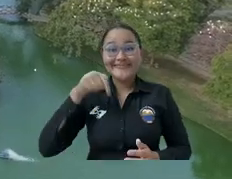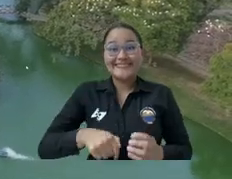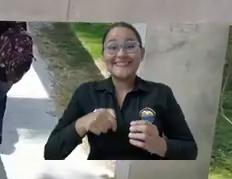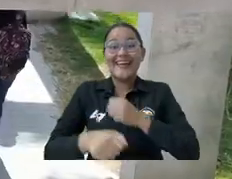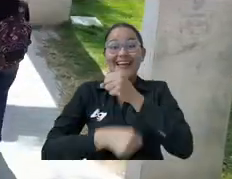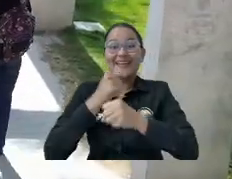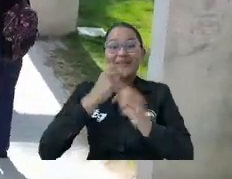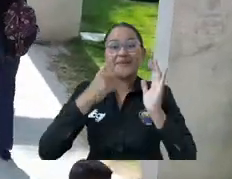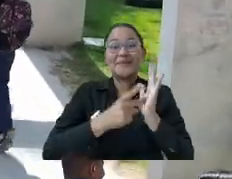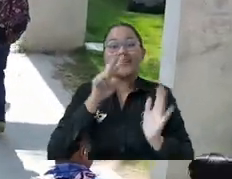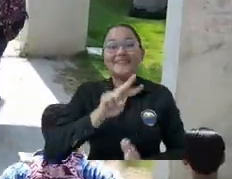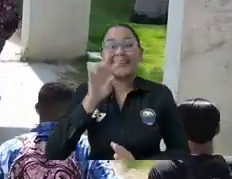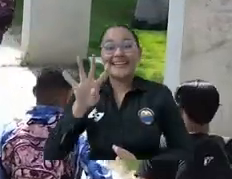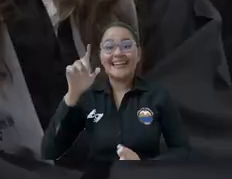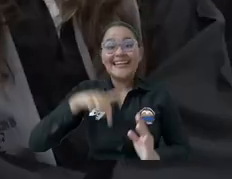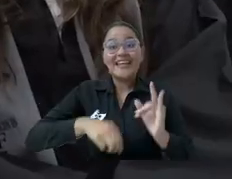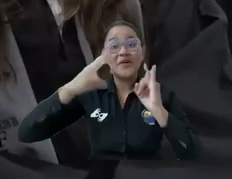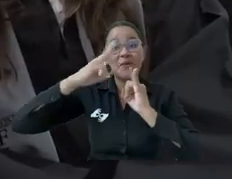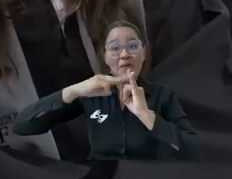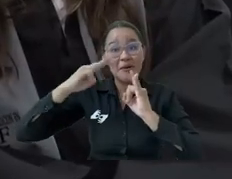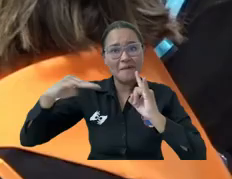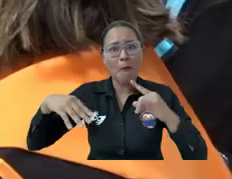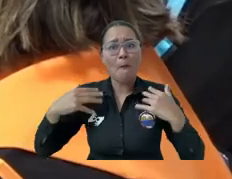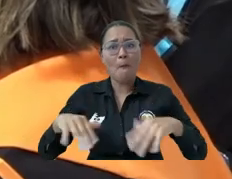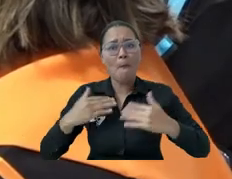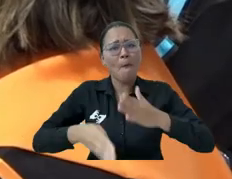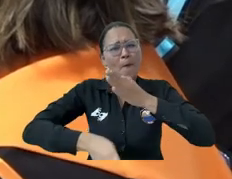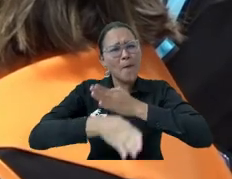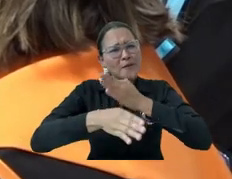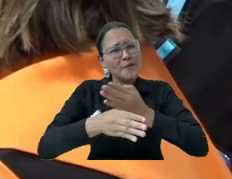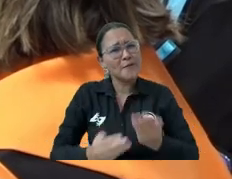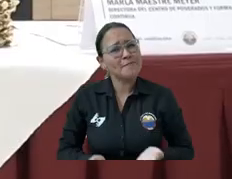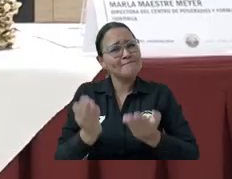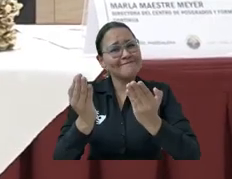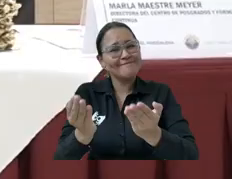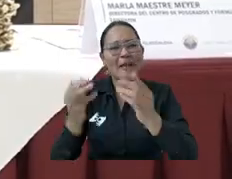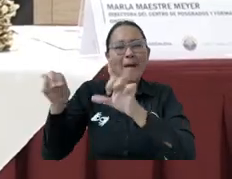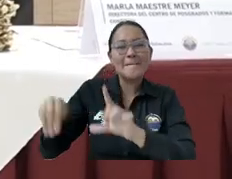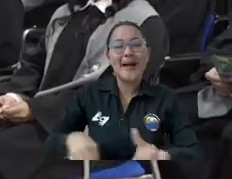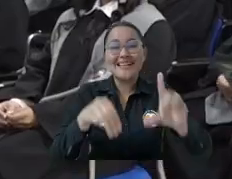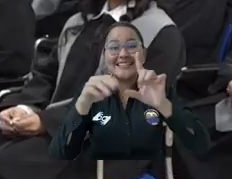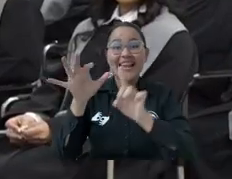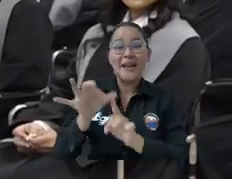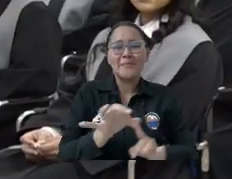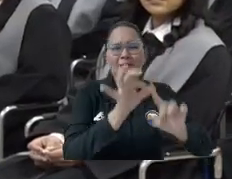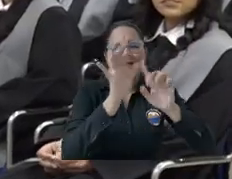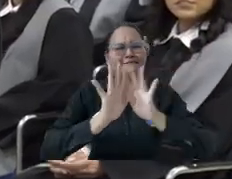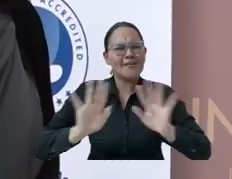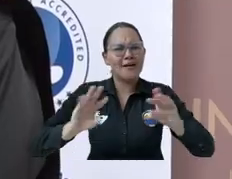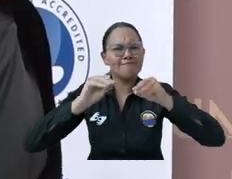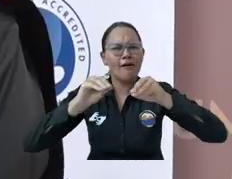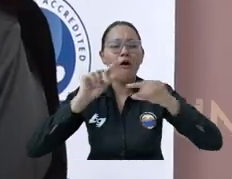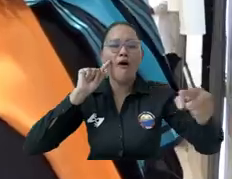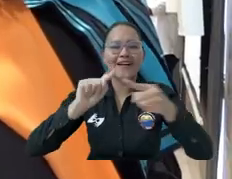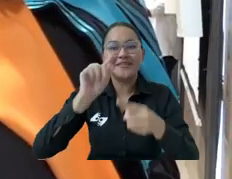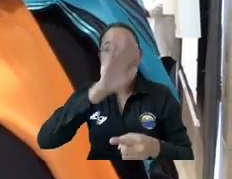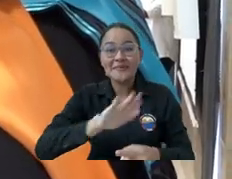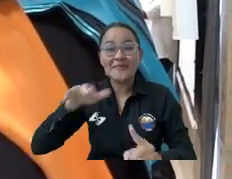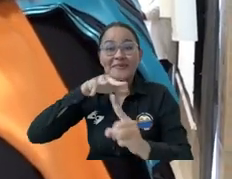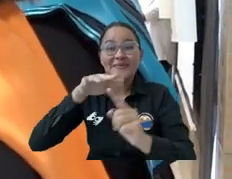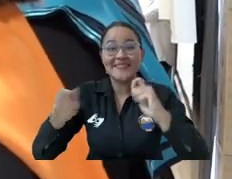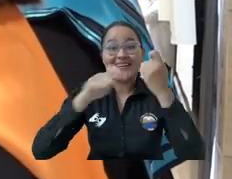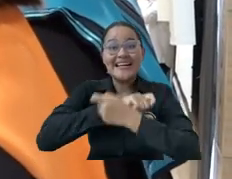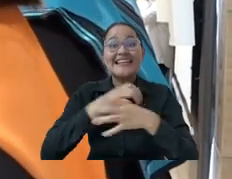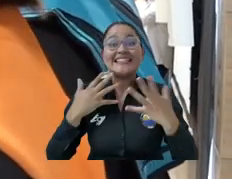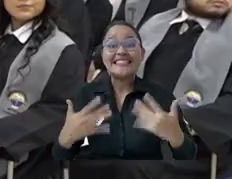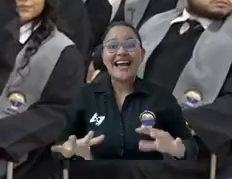En este 2024, la Universidad del Magdalena continúa entregando magísteres y especialistas capacitados para transformar el territorio.